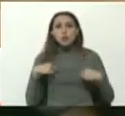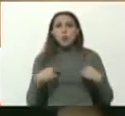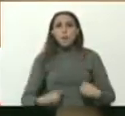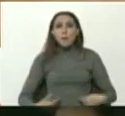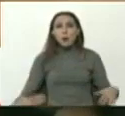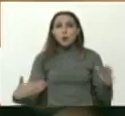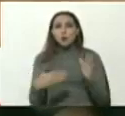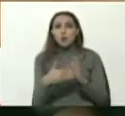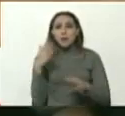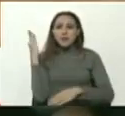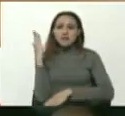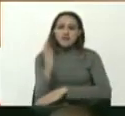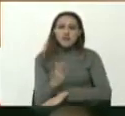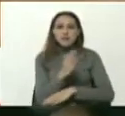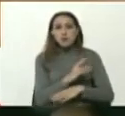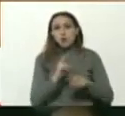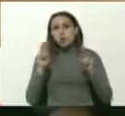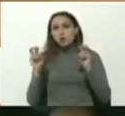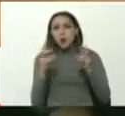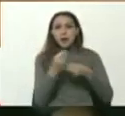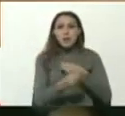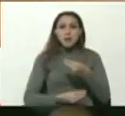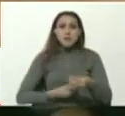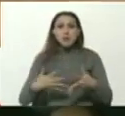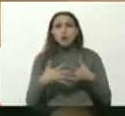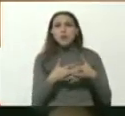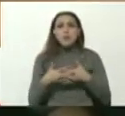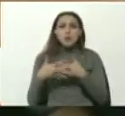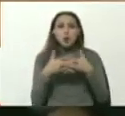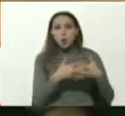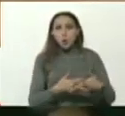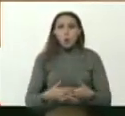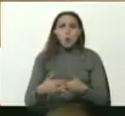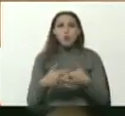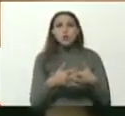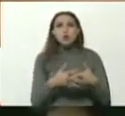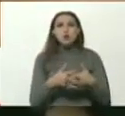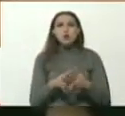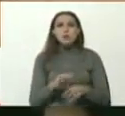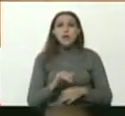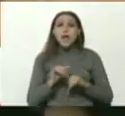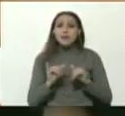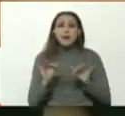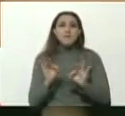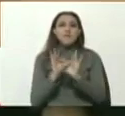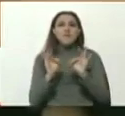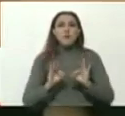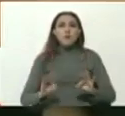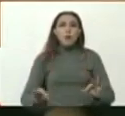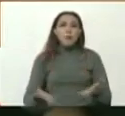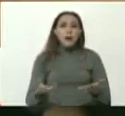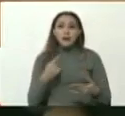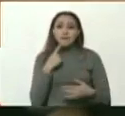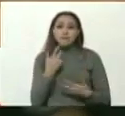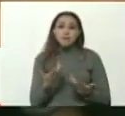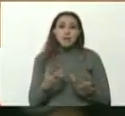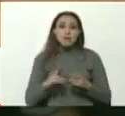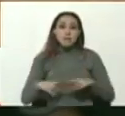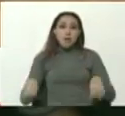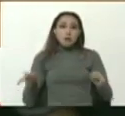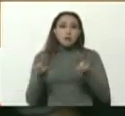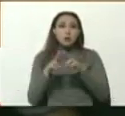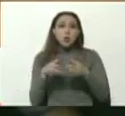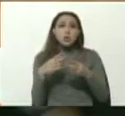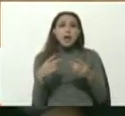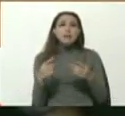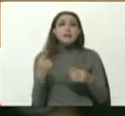de sanciones impuestas por el gobierno de los Estados Unidos de América. Medidas que, según la alta comisionada, están